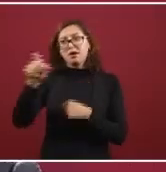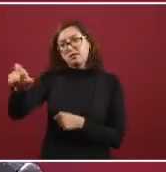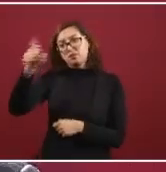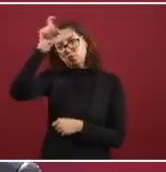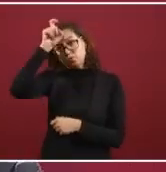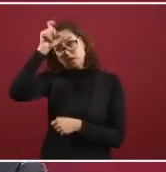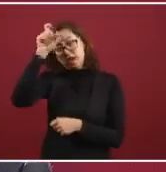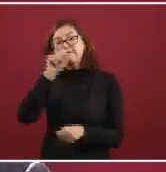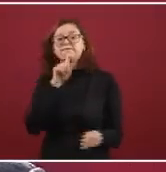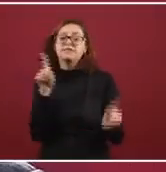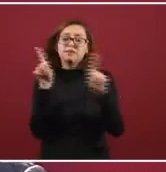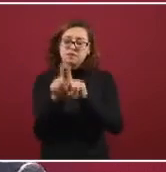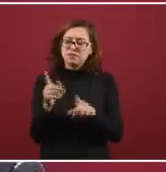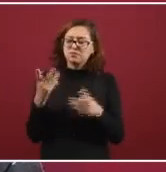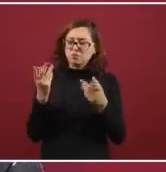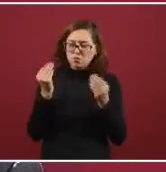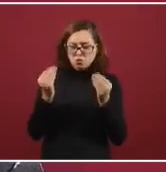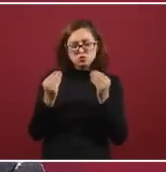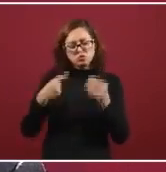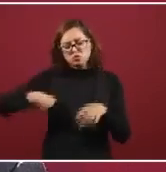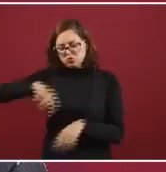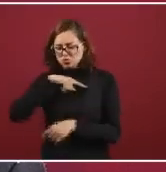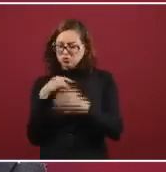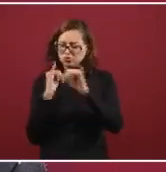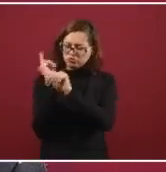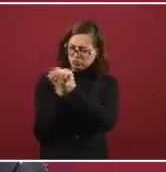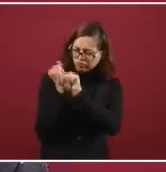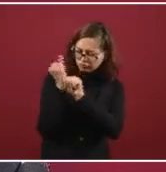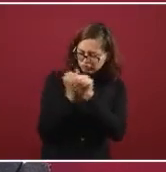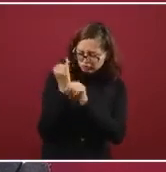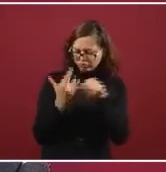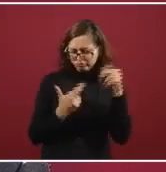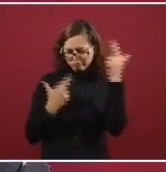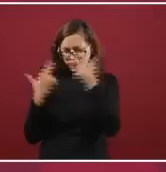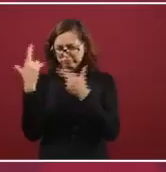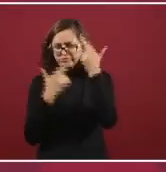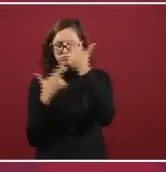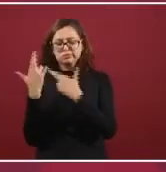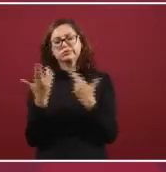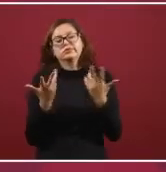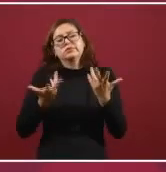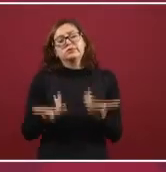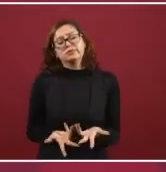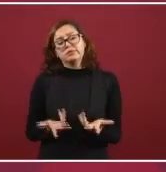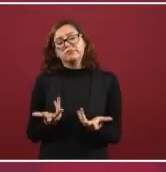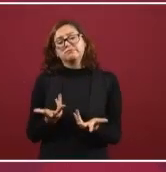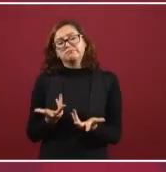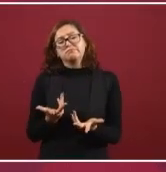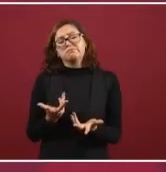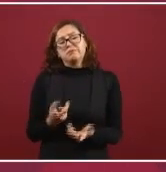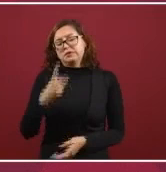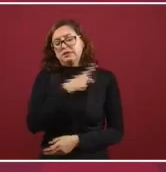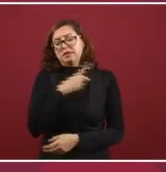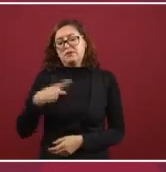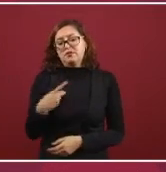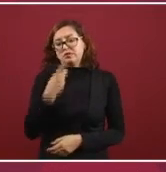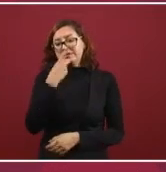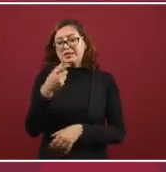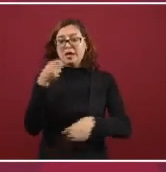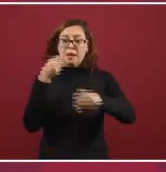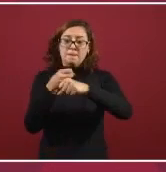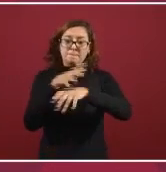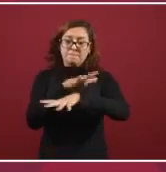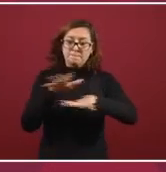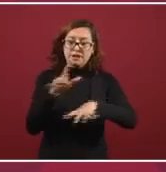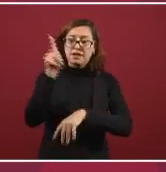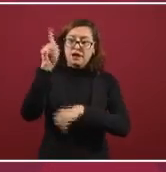revisado muchísimo. Y debo decirle que el impacto que tuvo ese acuerdo de tercer país seguro entre